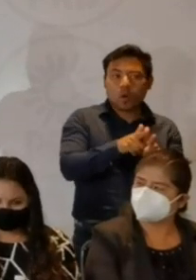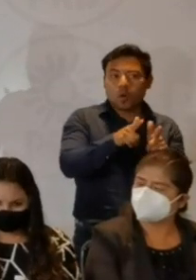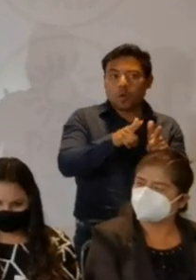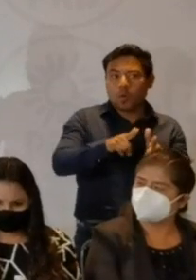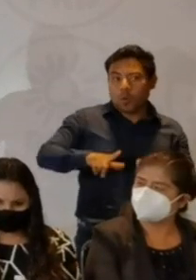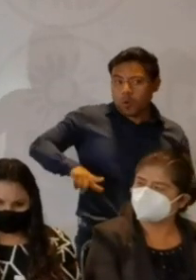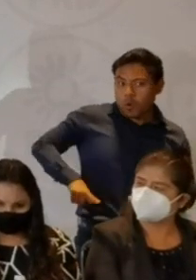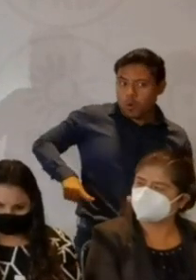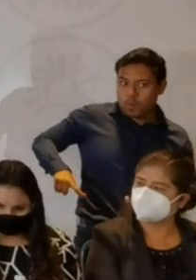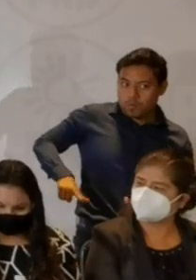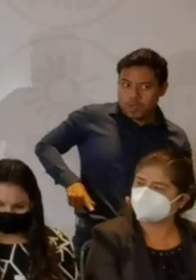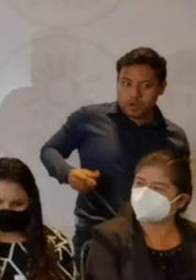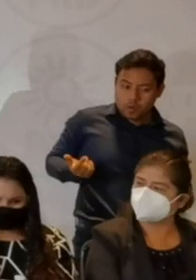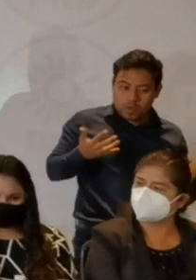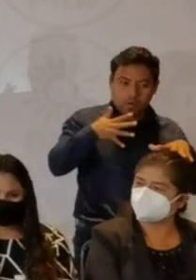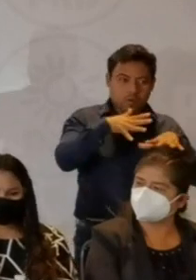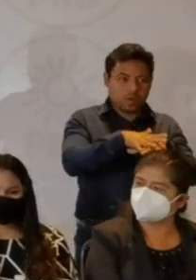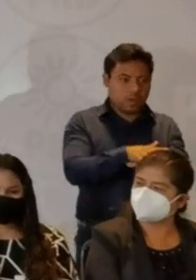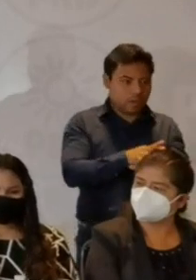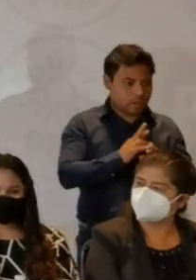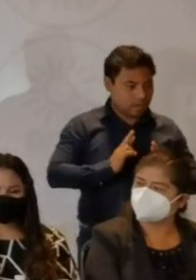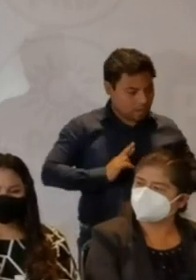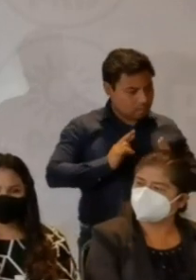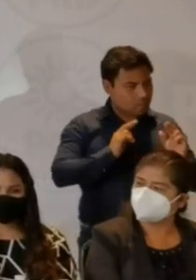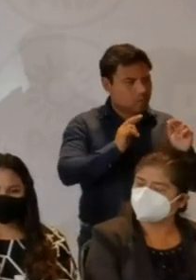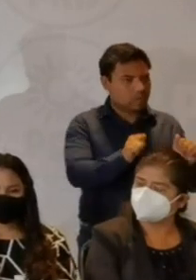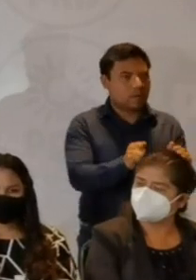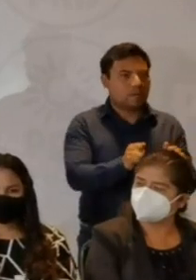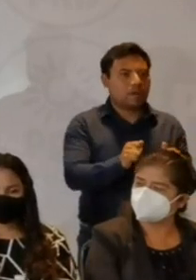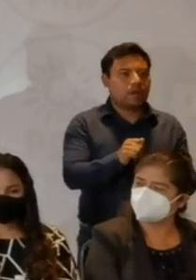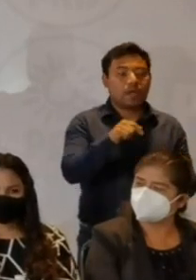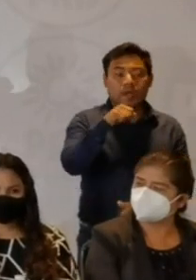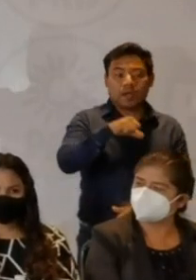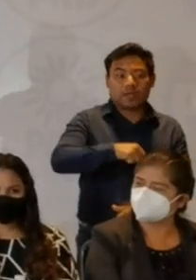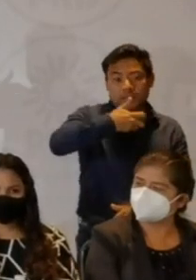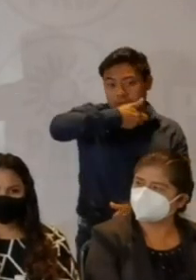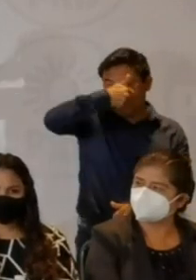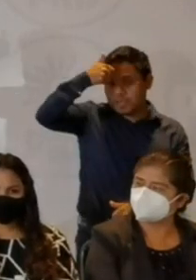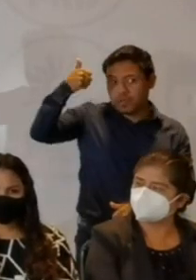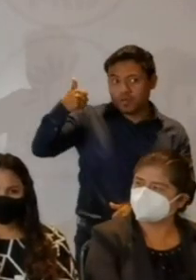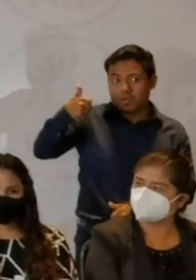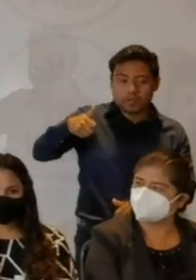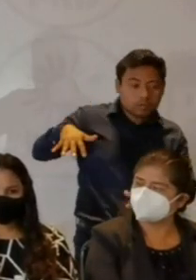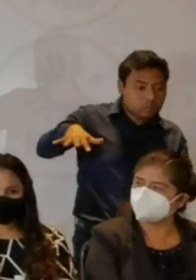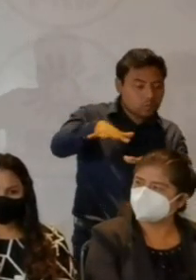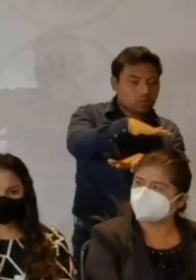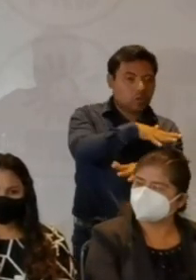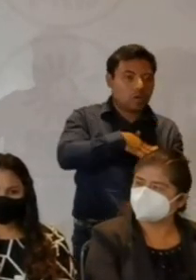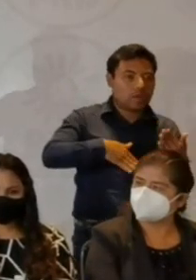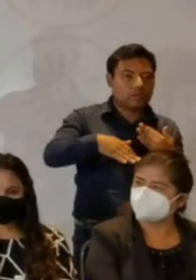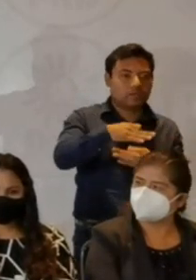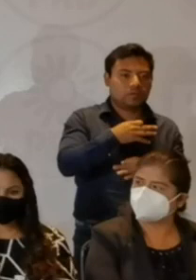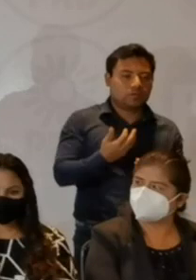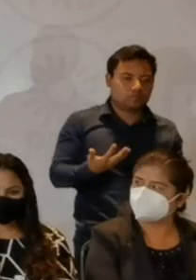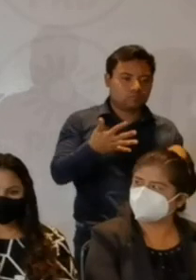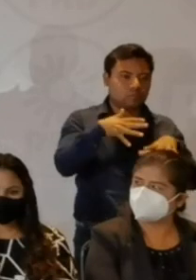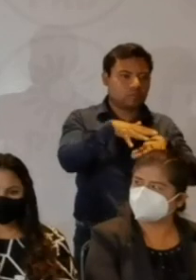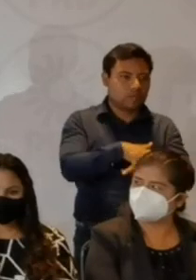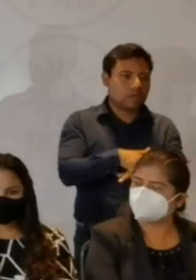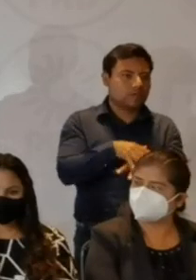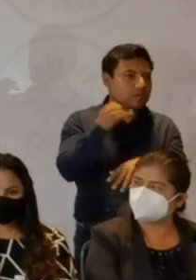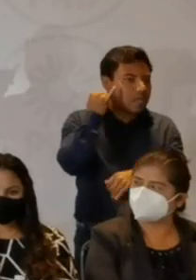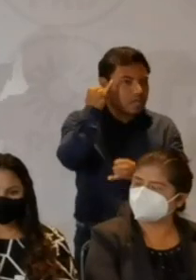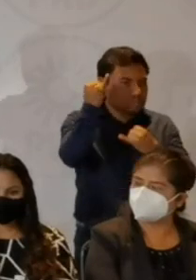incluyente, moderno, responsable, en donde en esta candidatura caben todas las ideologías,